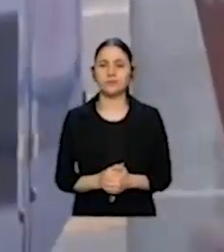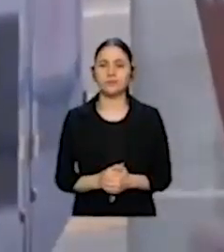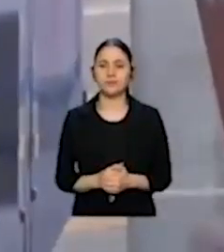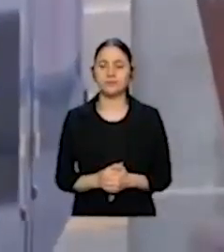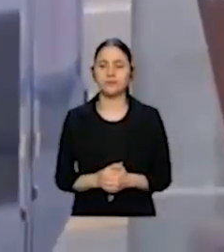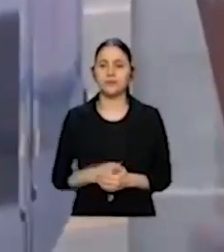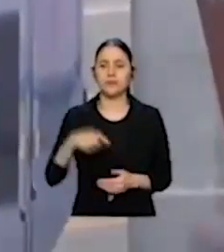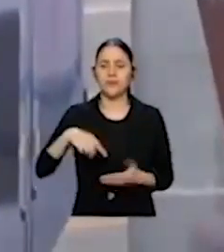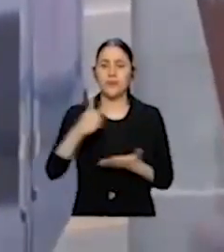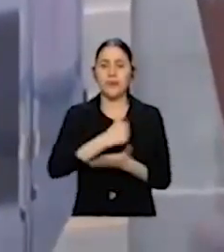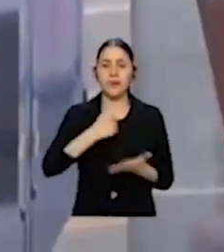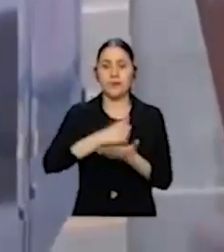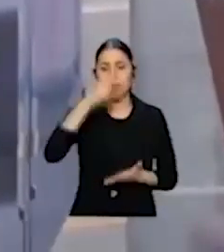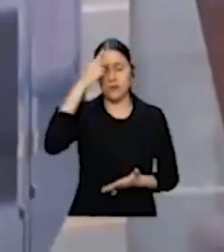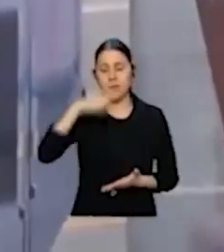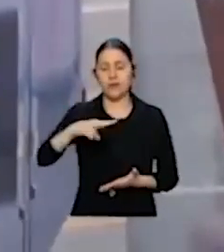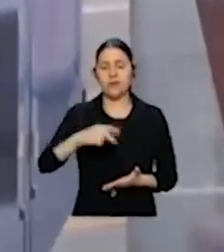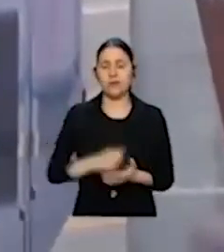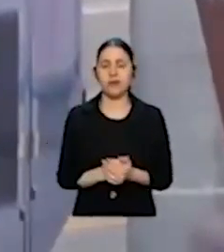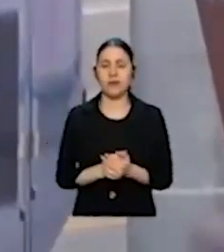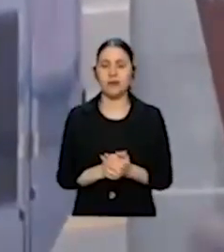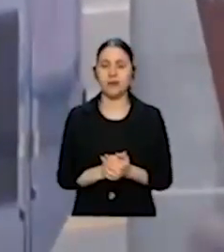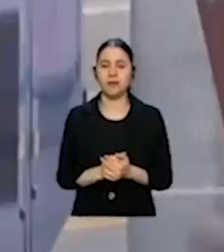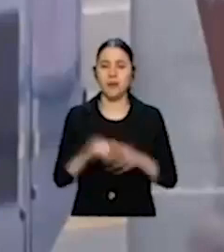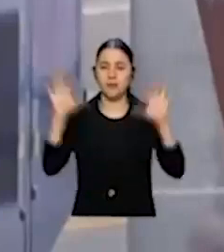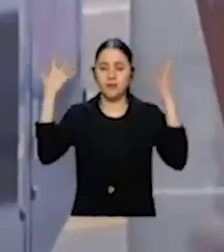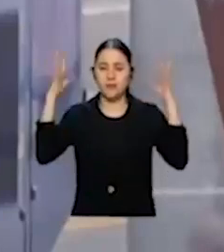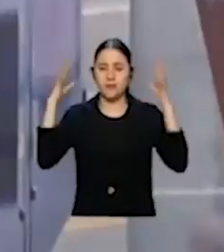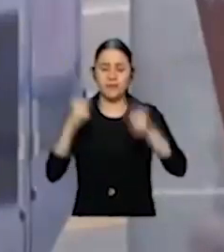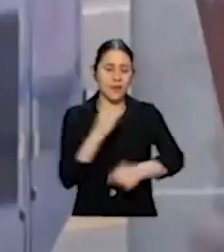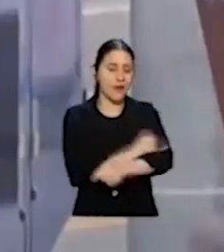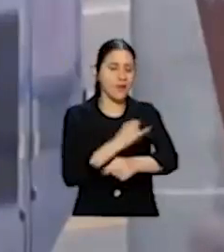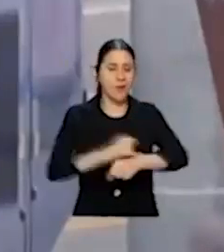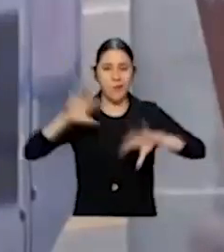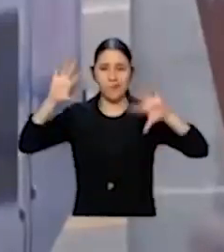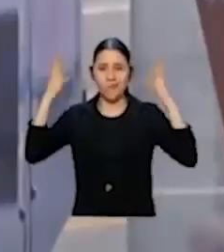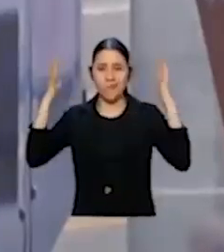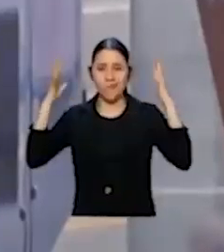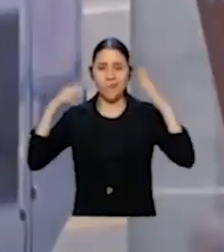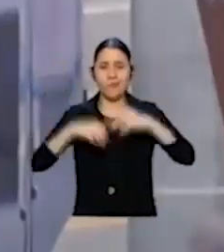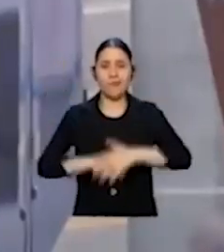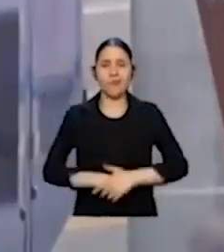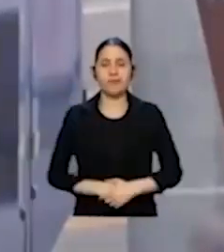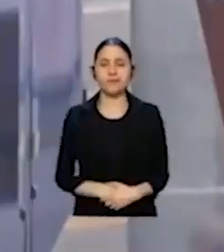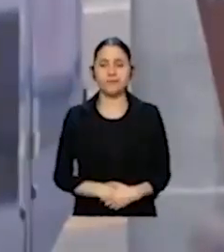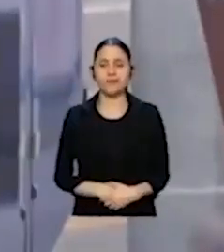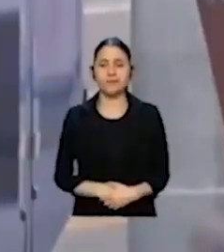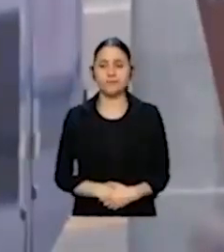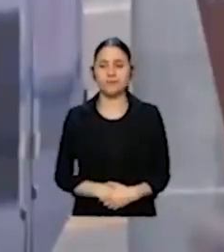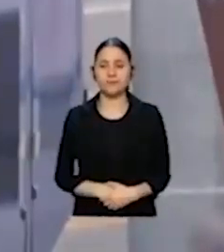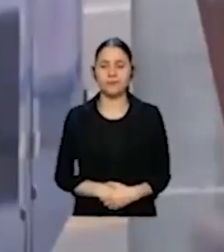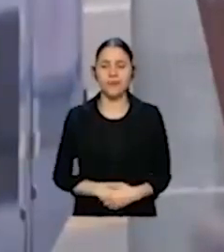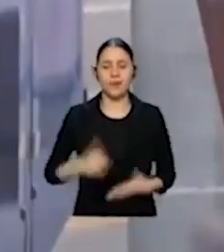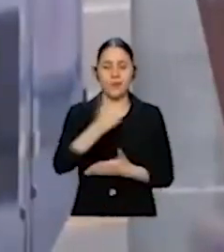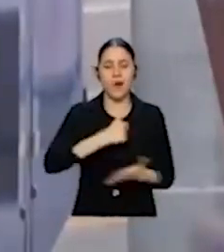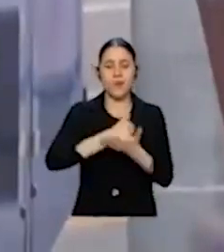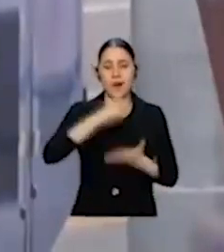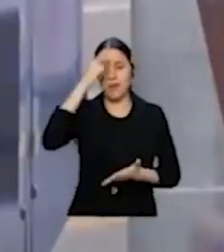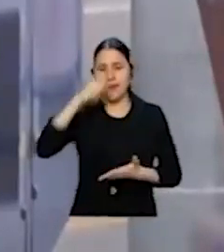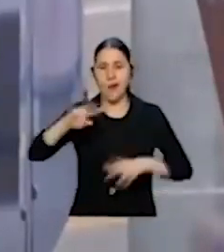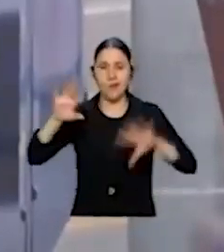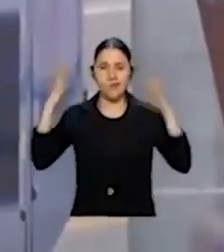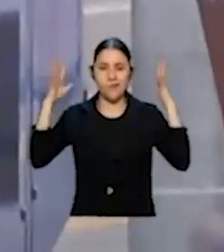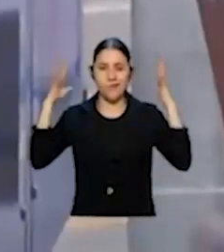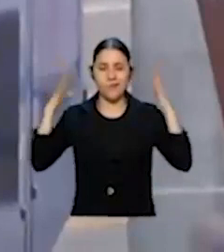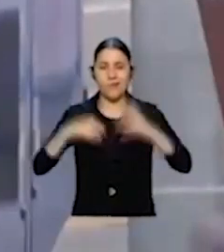ciudad viva esta palabra en la ciudad de méxico